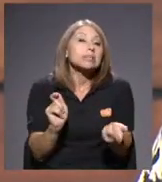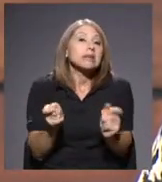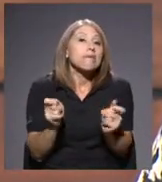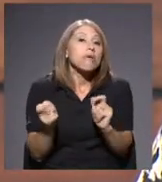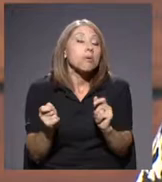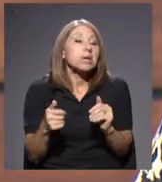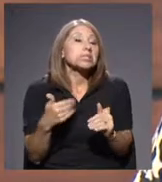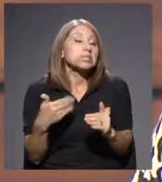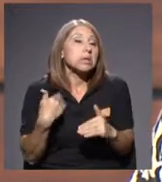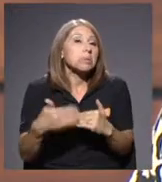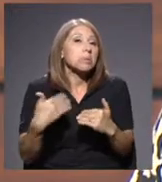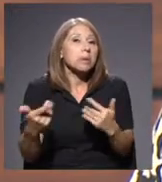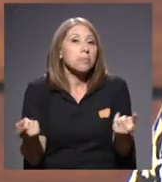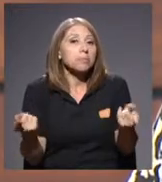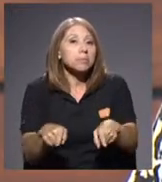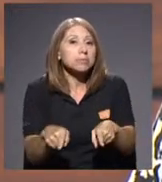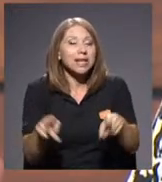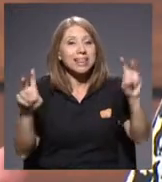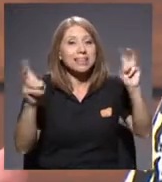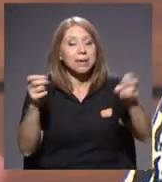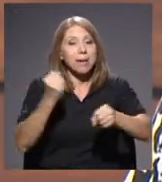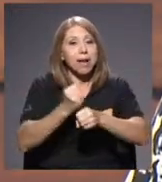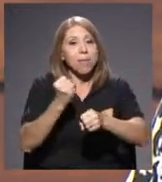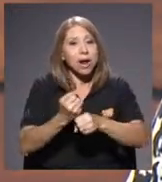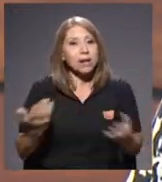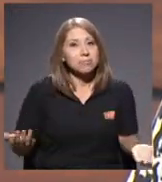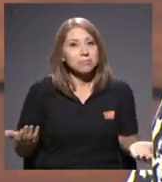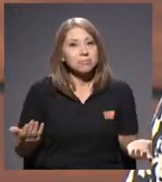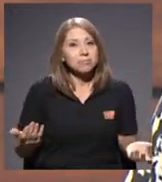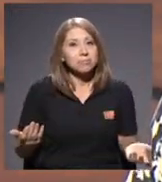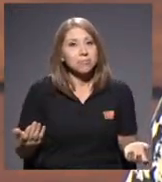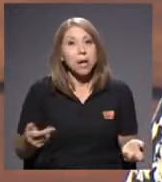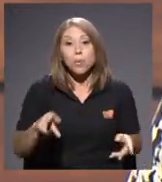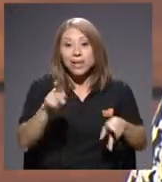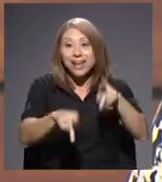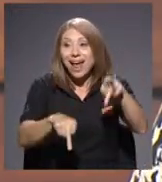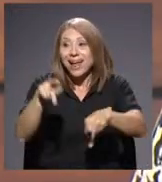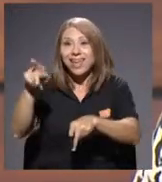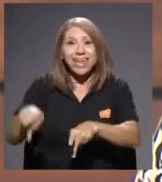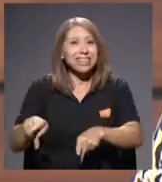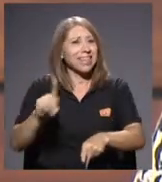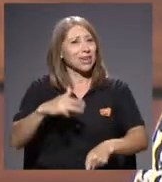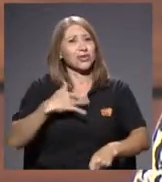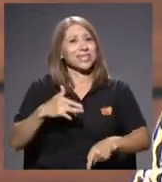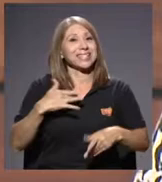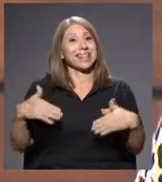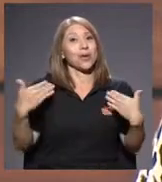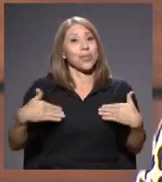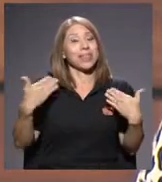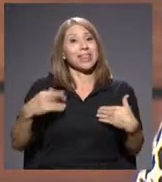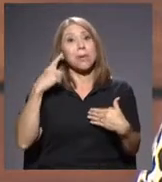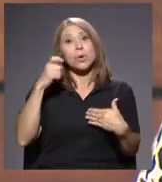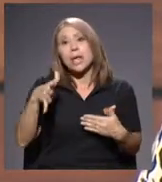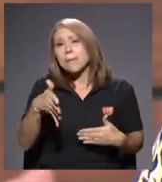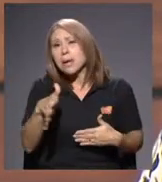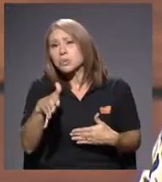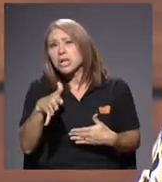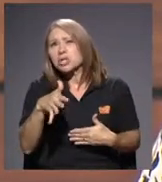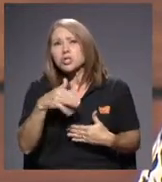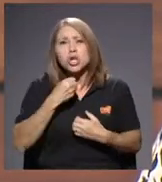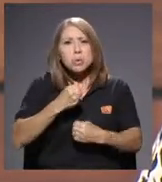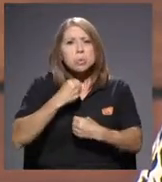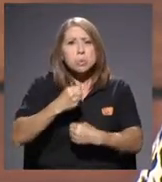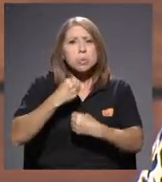ocurrir en el tema laboral, porque yo creo que la gente no está nada contenta que se fueran a una huelga más de como 90 días y que no